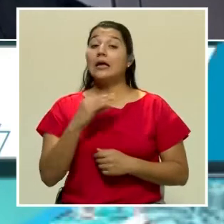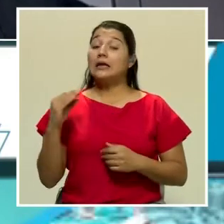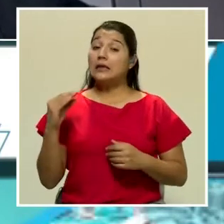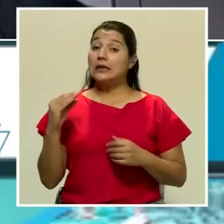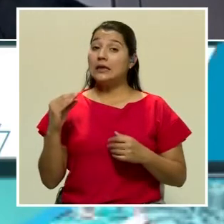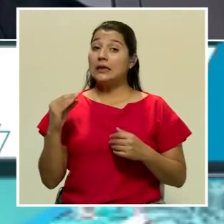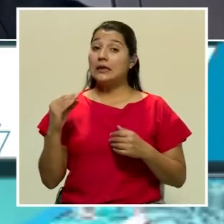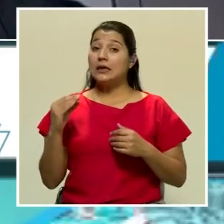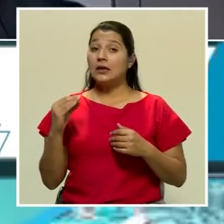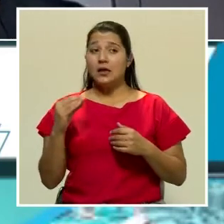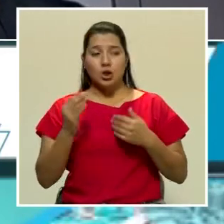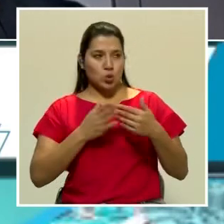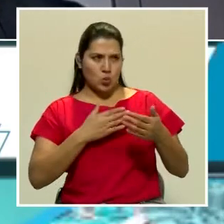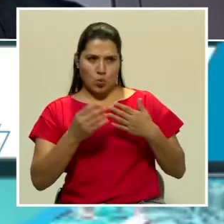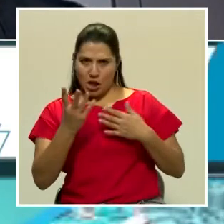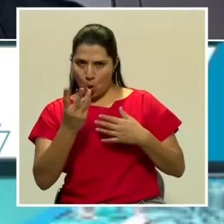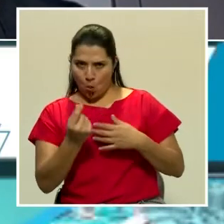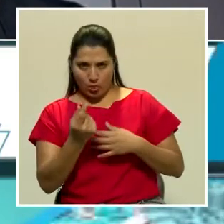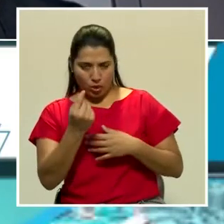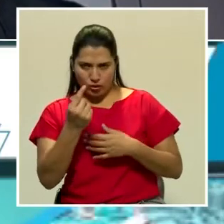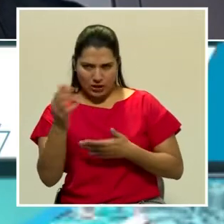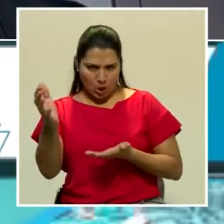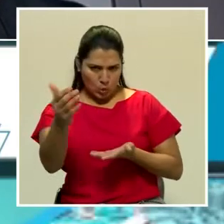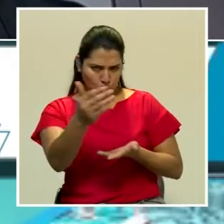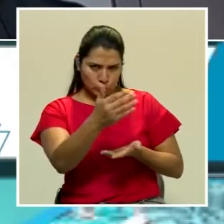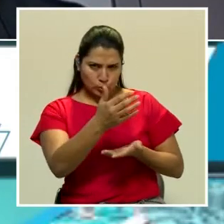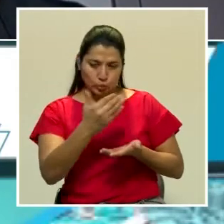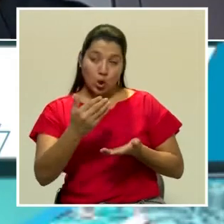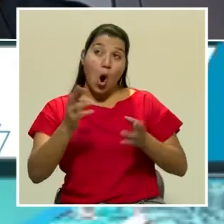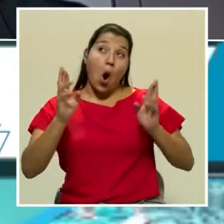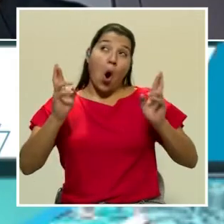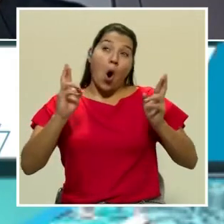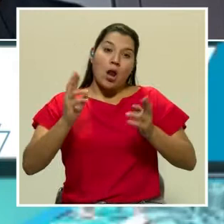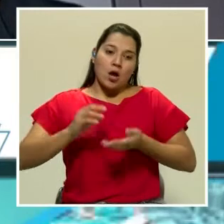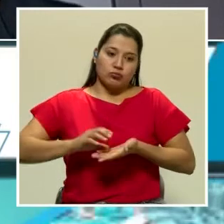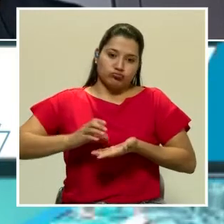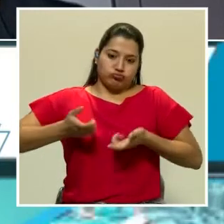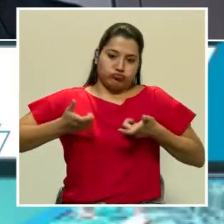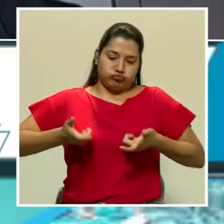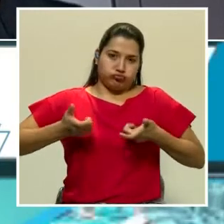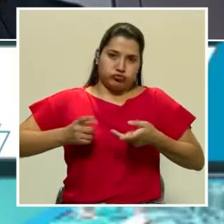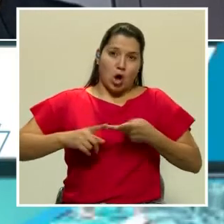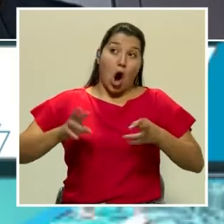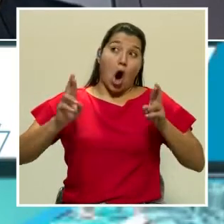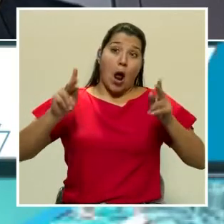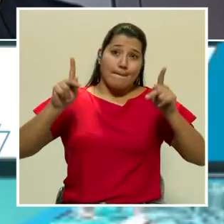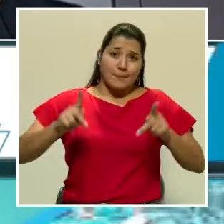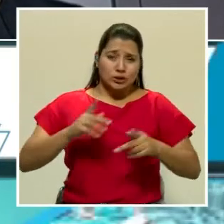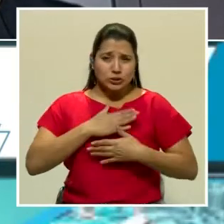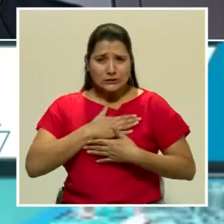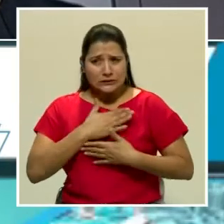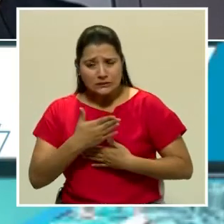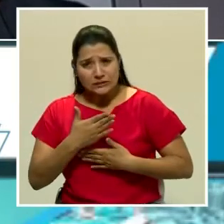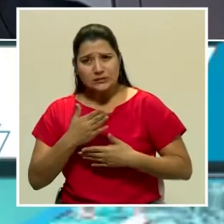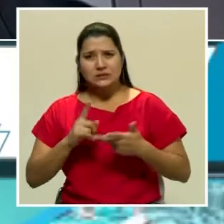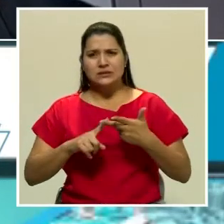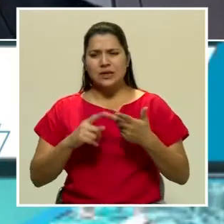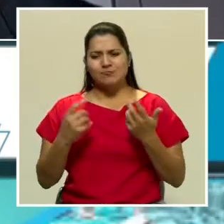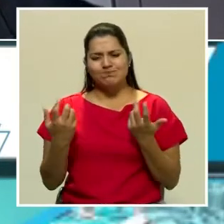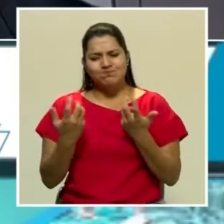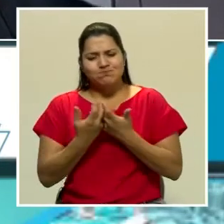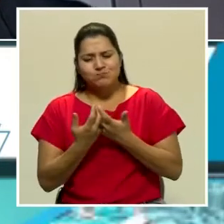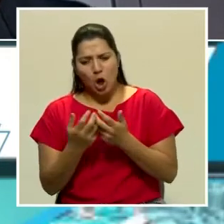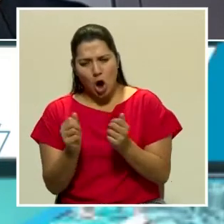Independientemente de cuánto se recaude, que esperamos que sea mucho, que la gente sea muy generosa, que sea muy empática con los trabajadores de la